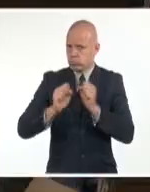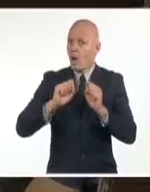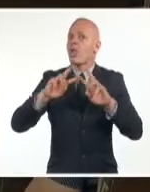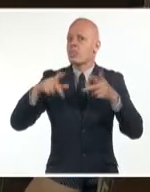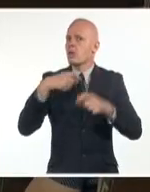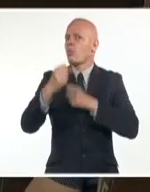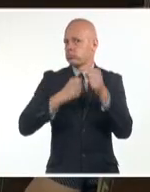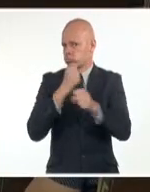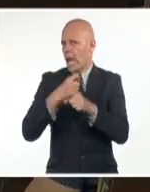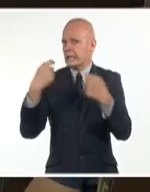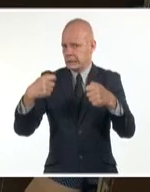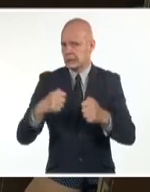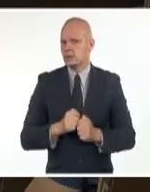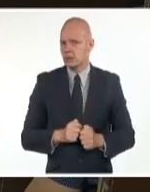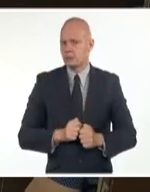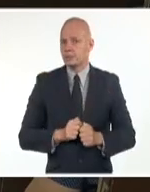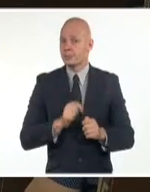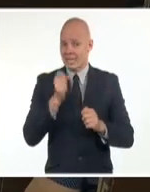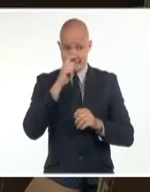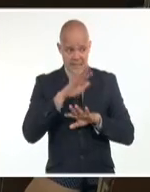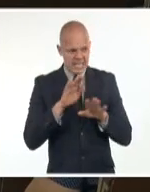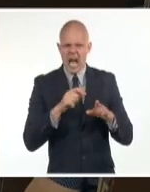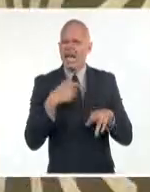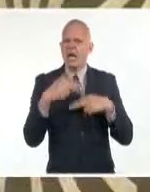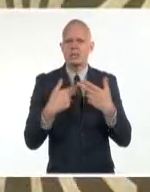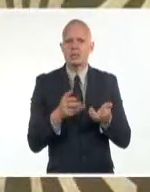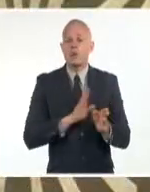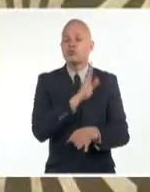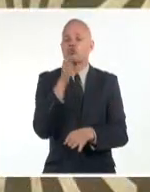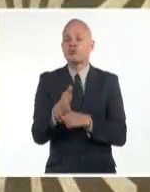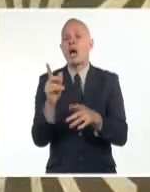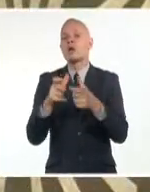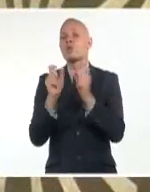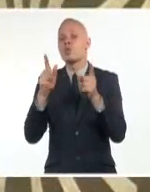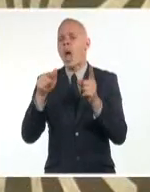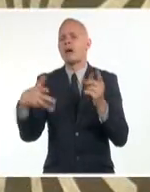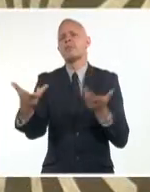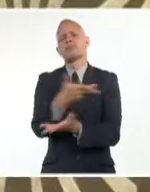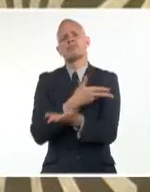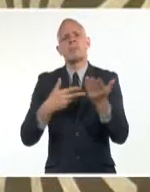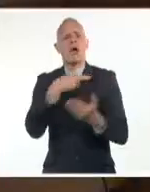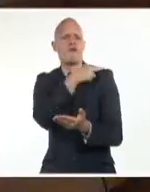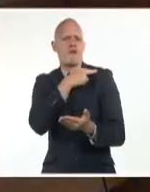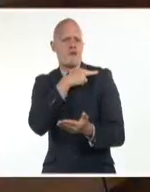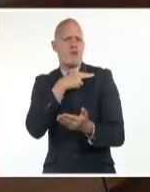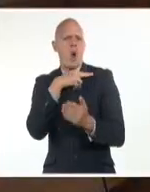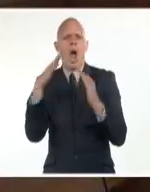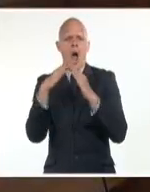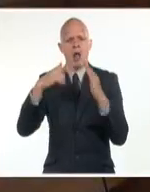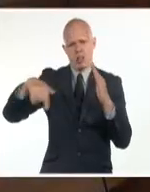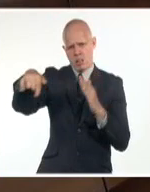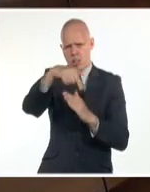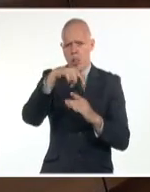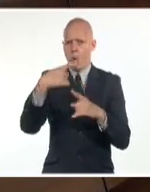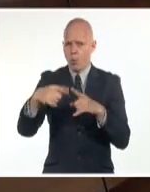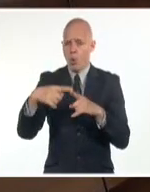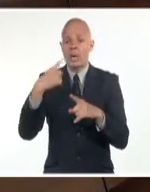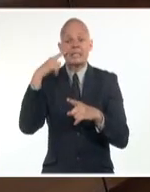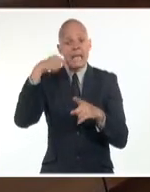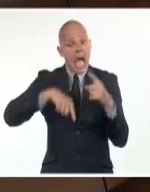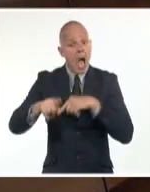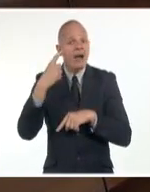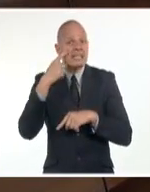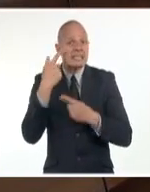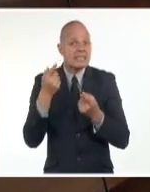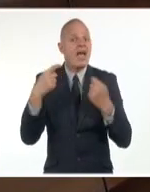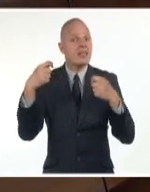imitar. Como colofón de su visita, Salvador Valdés Mesa intercambió con autoridades del territorio y llamó a laborar con mayor organización